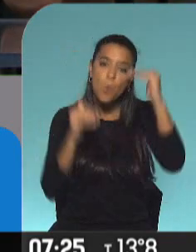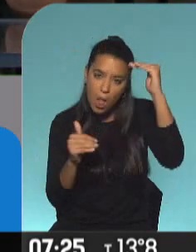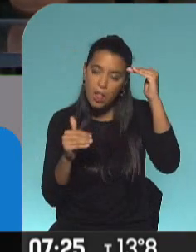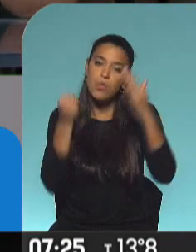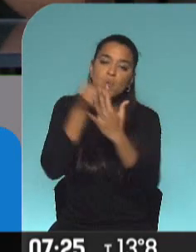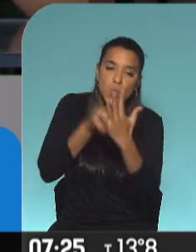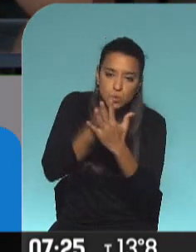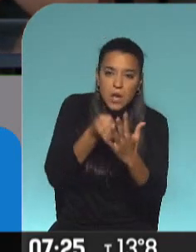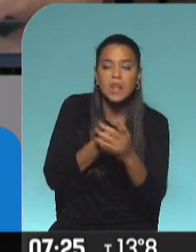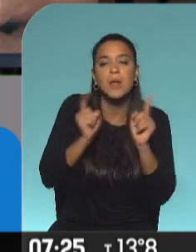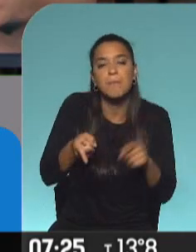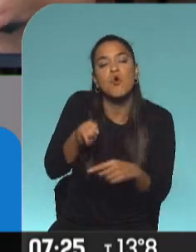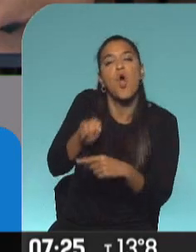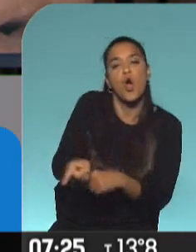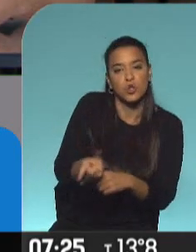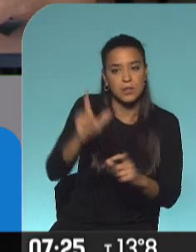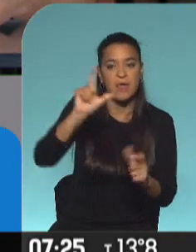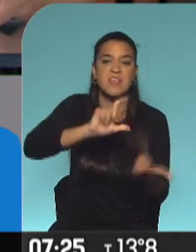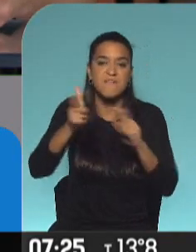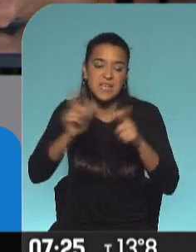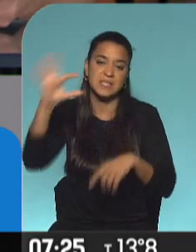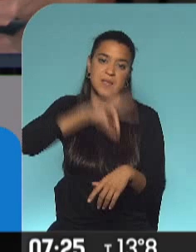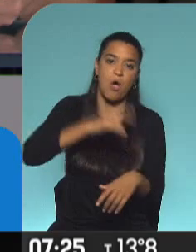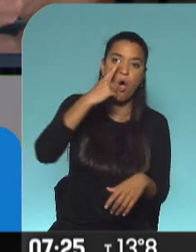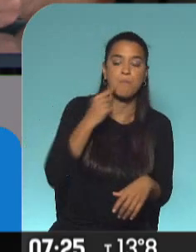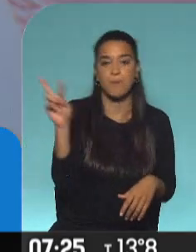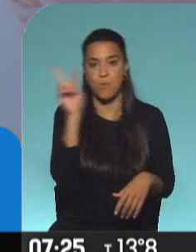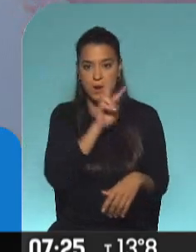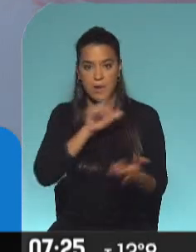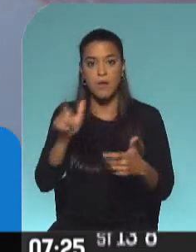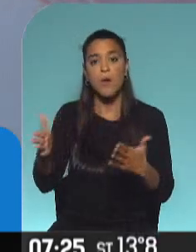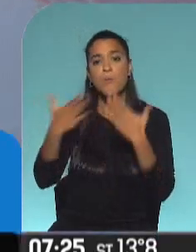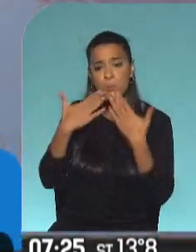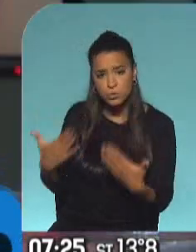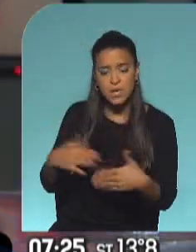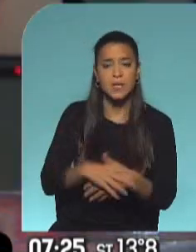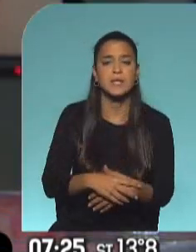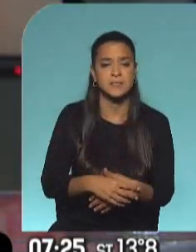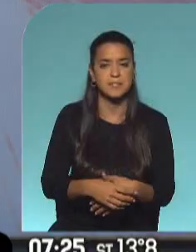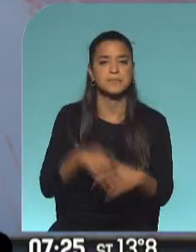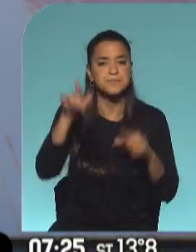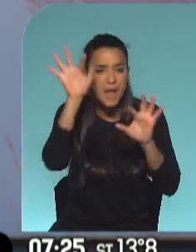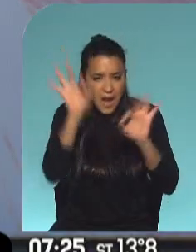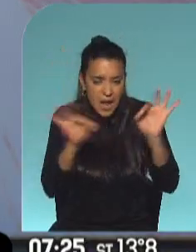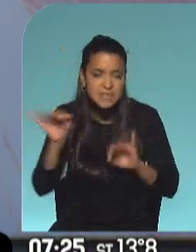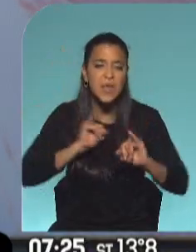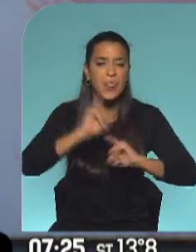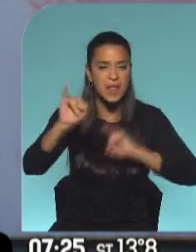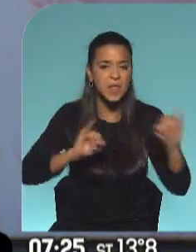y luchar, bueno, también contra esto que es la brecha salarial entre mujeres y varones. Julia, muchísimas gracias por Ahora este sí. análisis y por estos